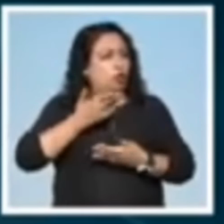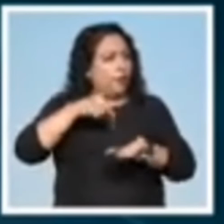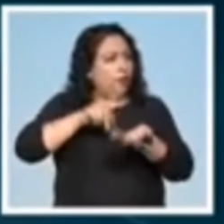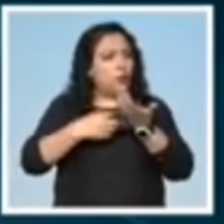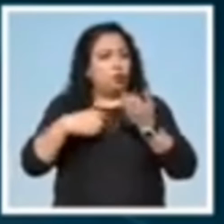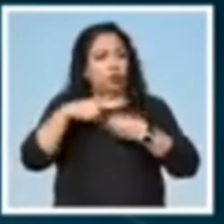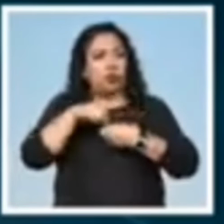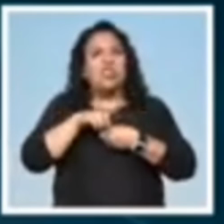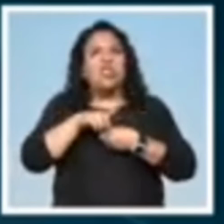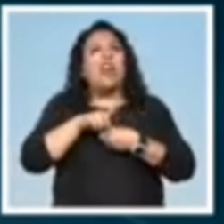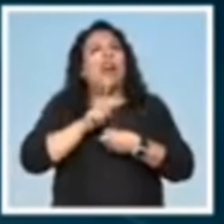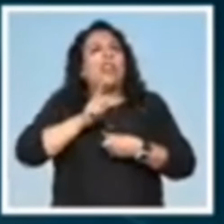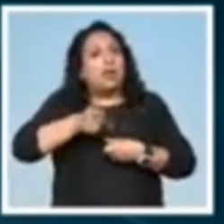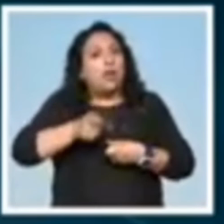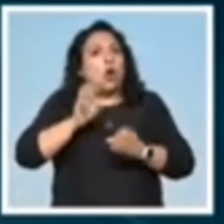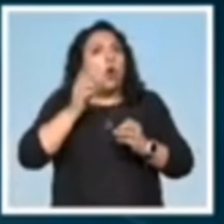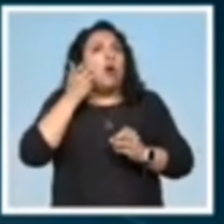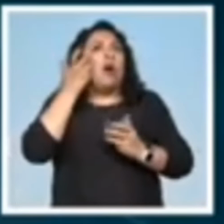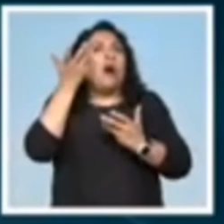qué qué queremos